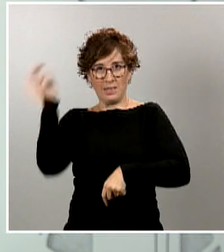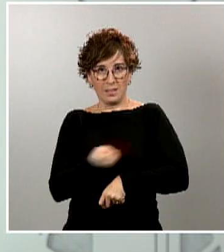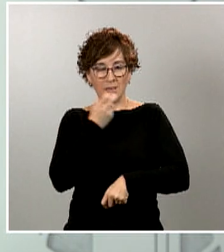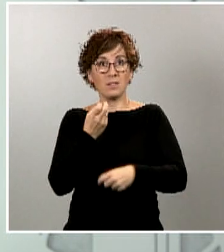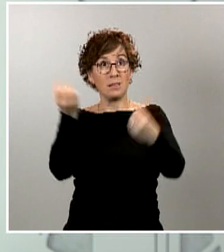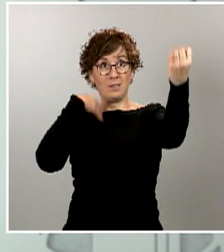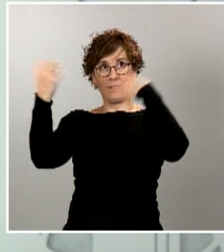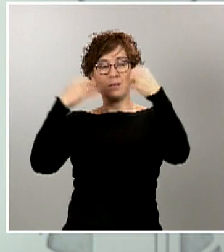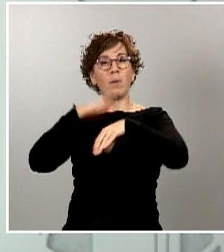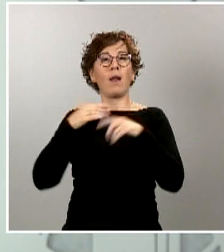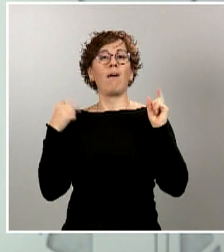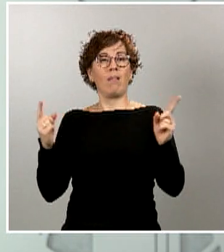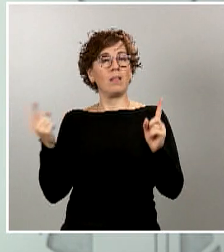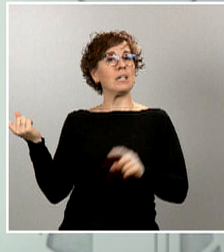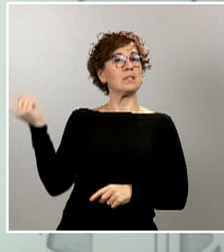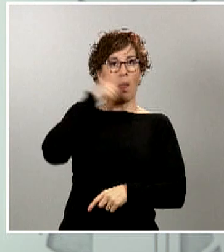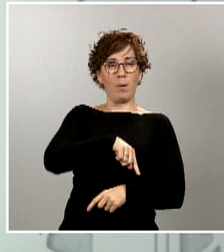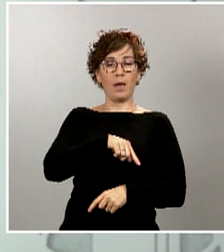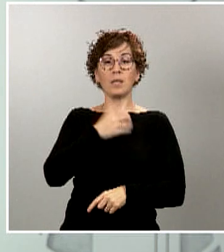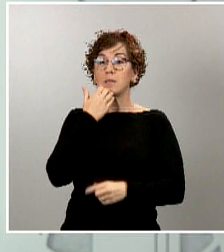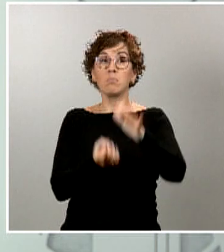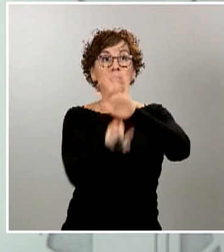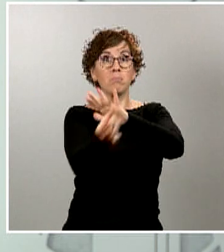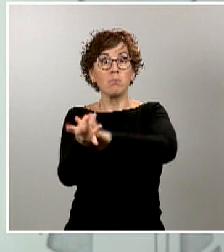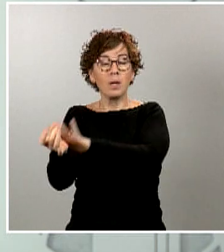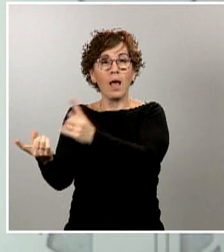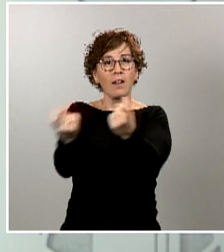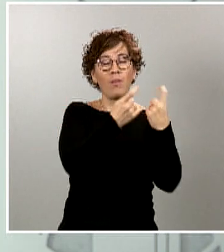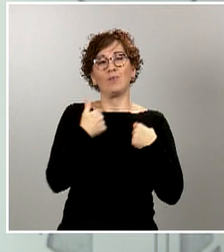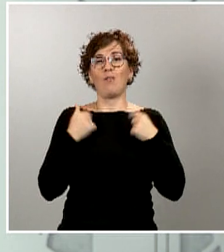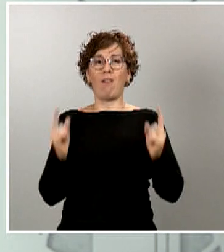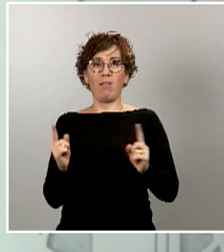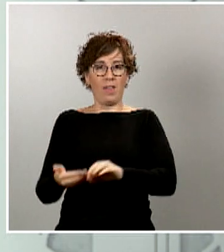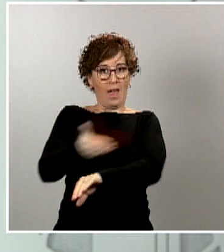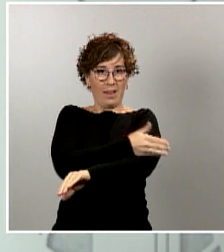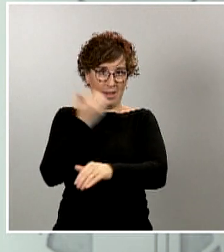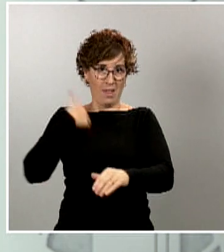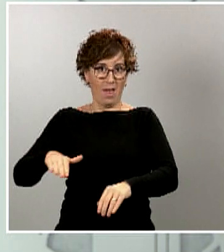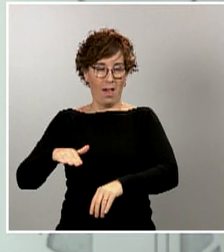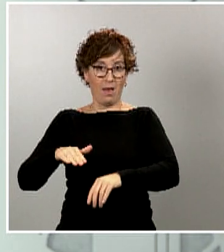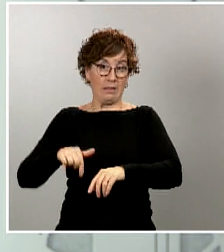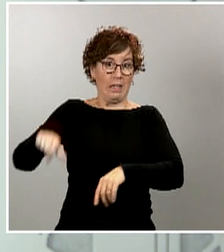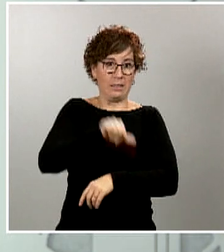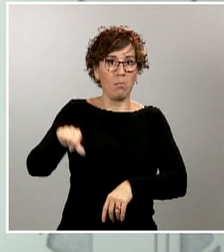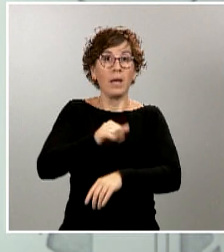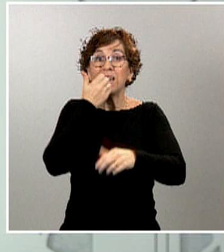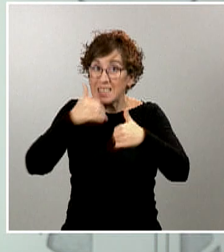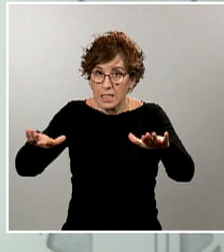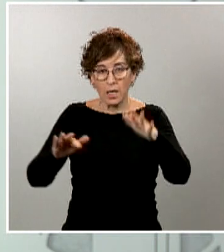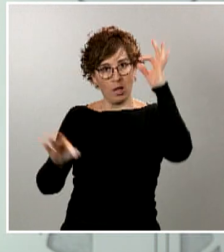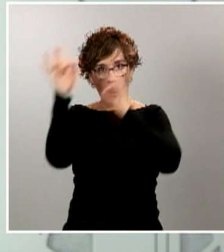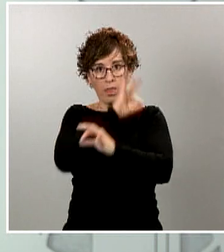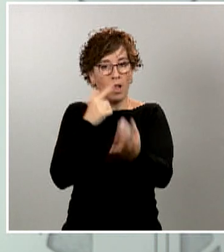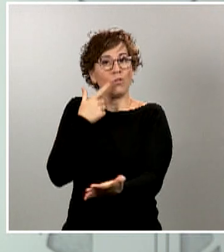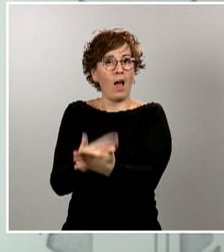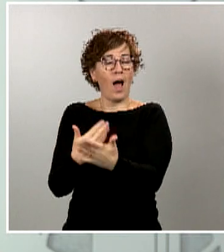anticiparse a las necesidades que podamos tener las próximas semanas en esta estrategia. Si los datos lo siguen avalando, insisto, vamos a actuar